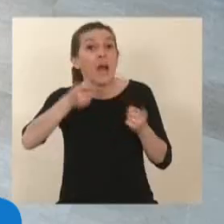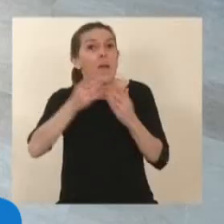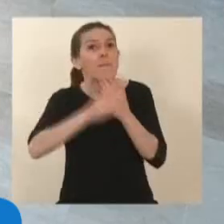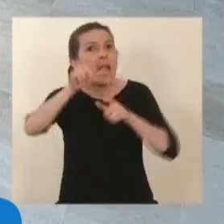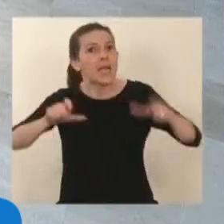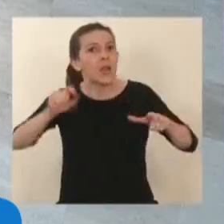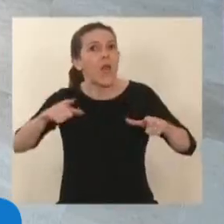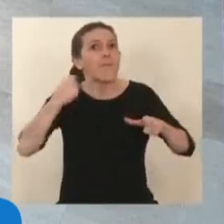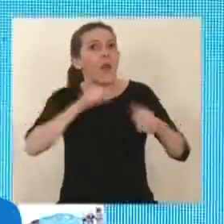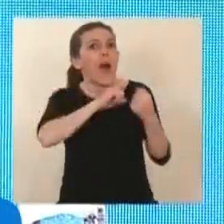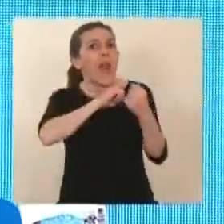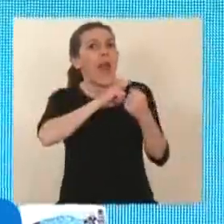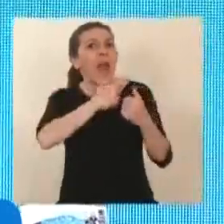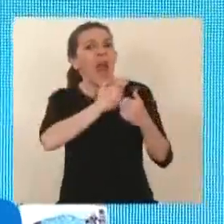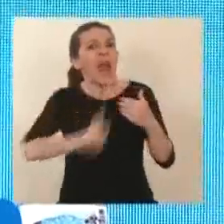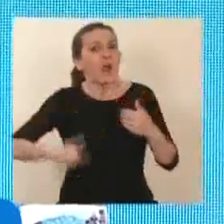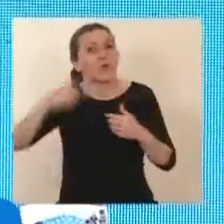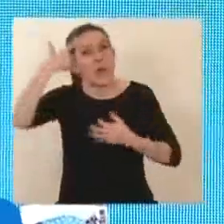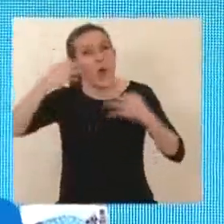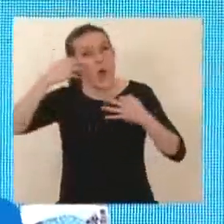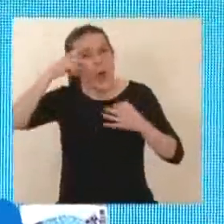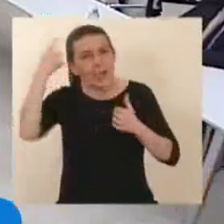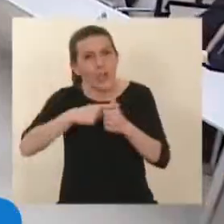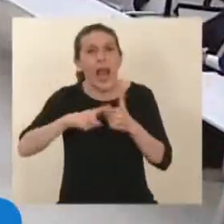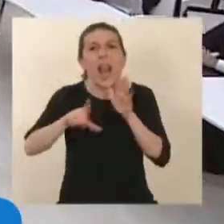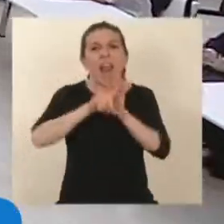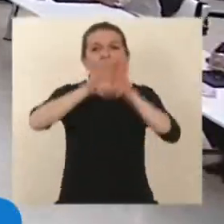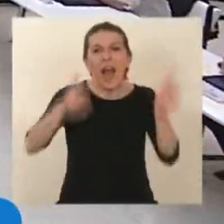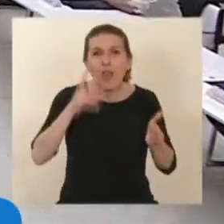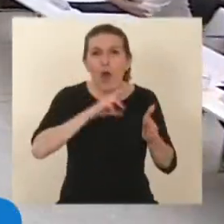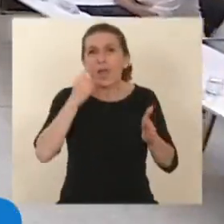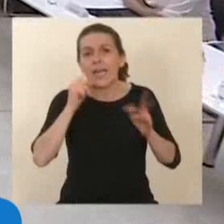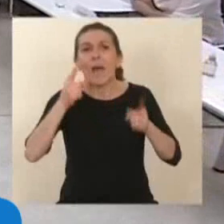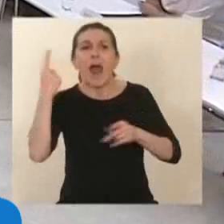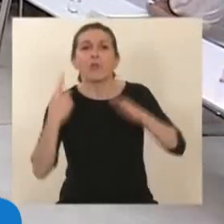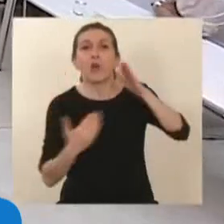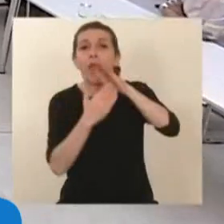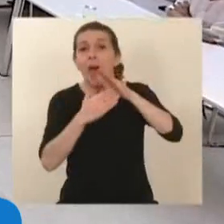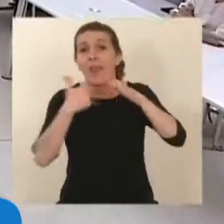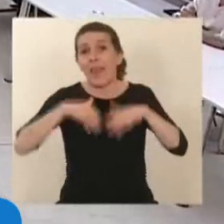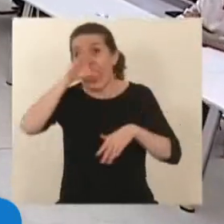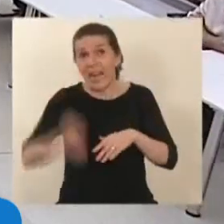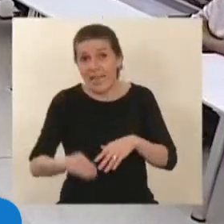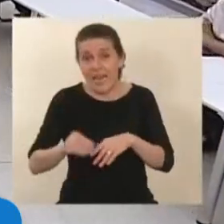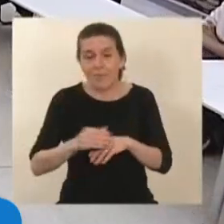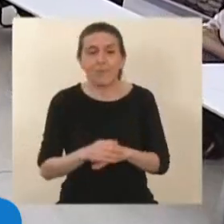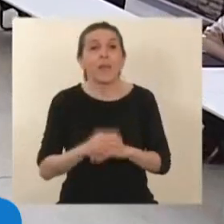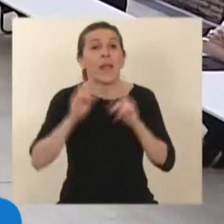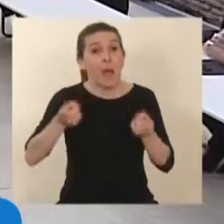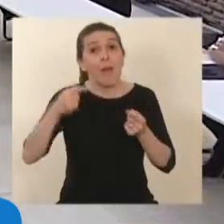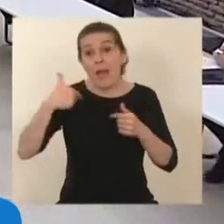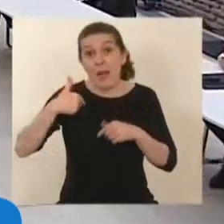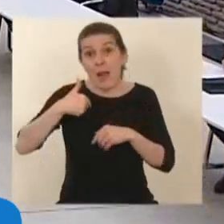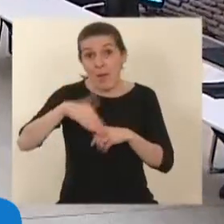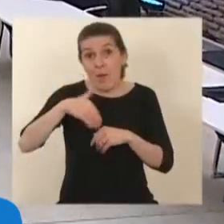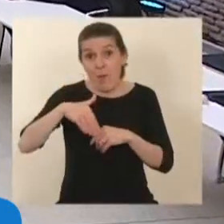Poder Ejecutivo Nacional, legisladoras, legisladores, autoridades nacionales que nos acompañan. A